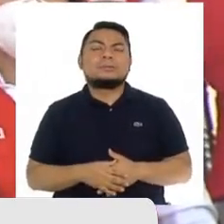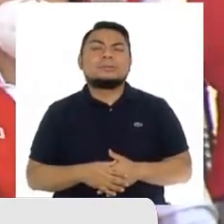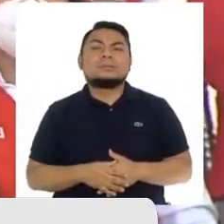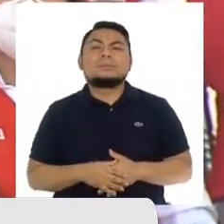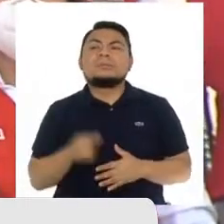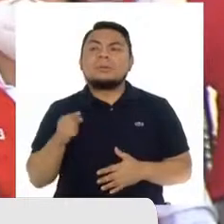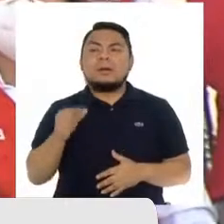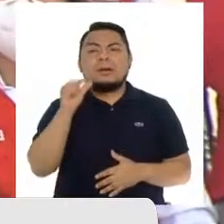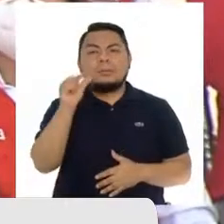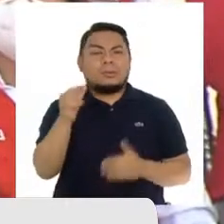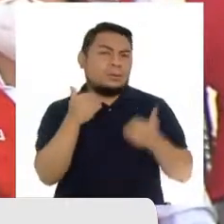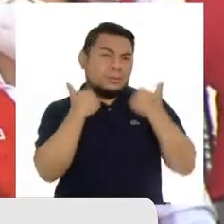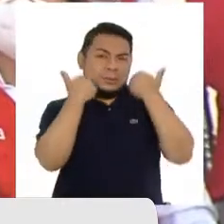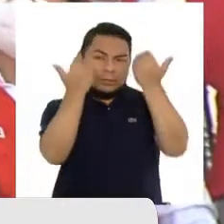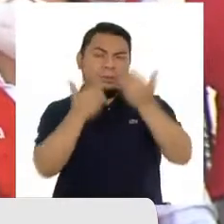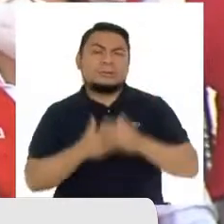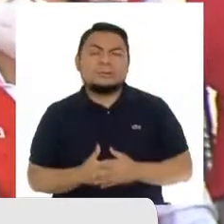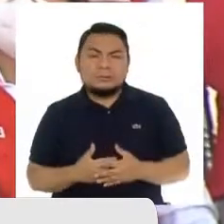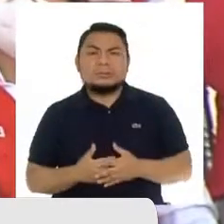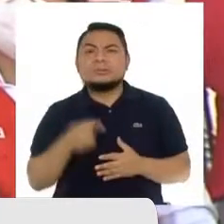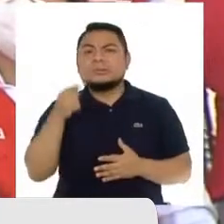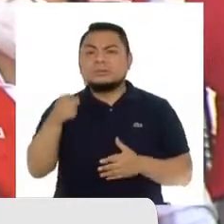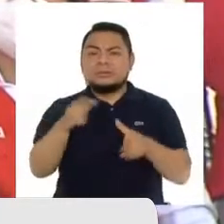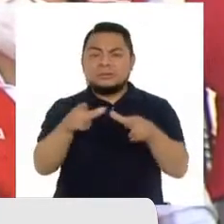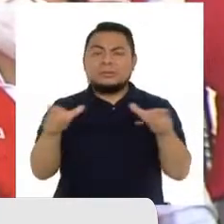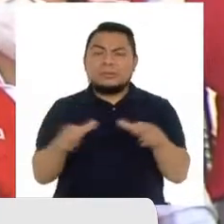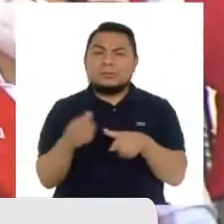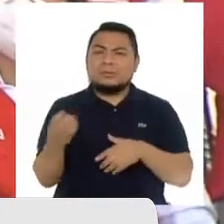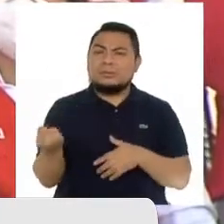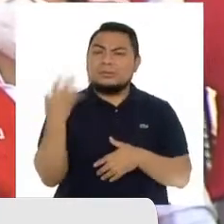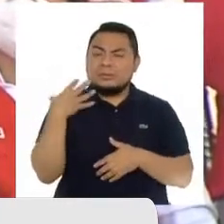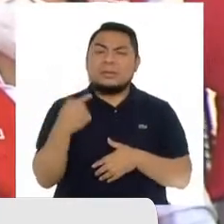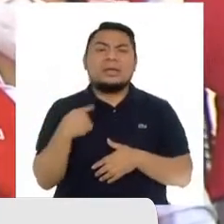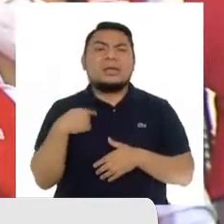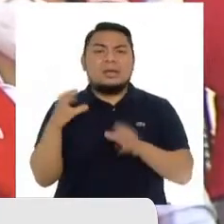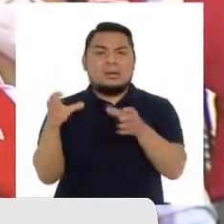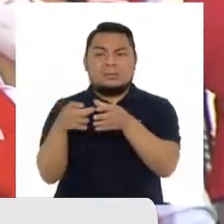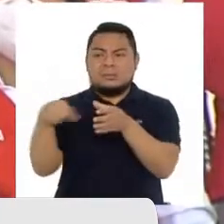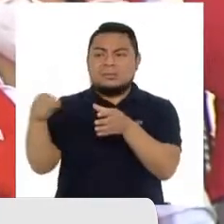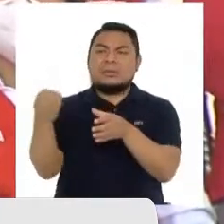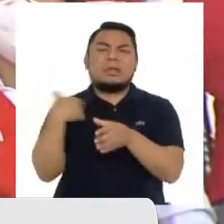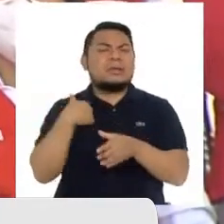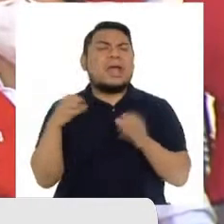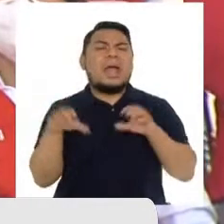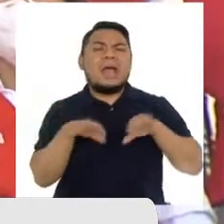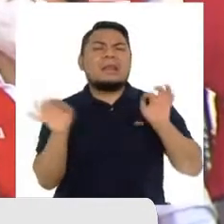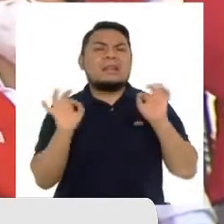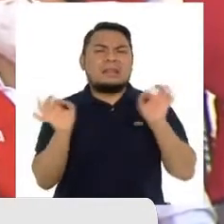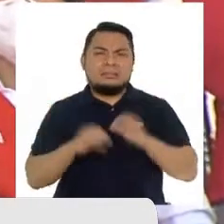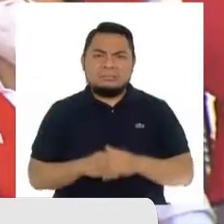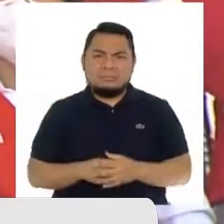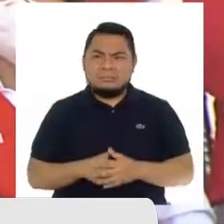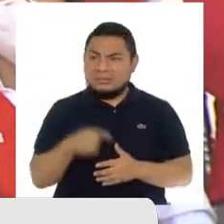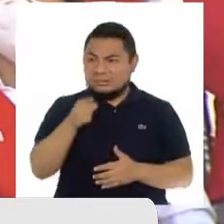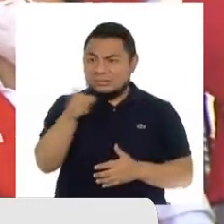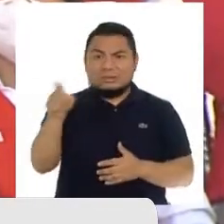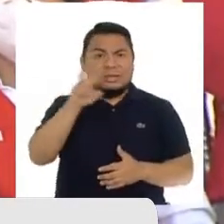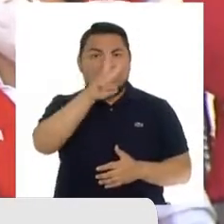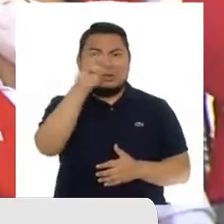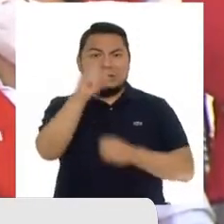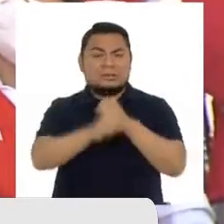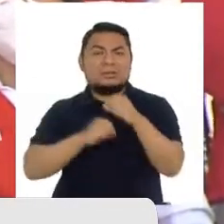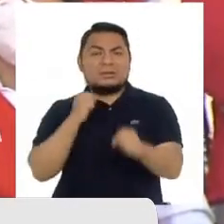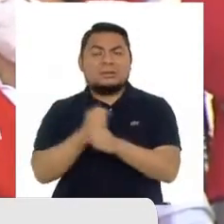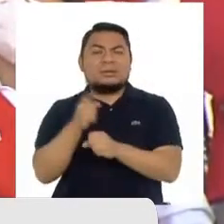con poca vergüenza un sector me dicen que no he hecho nada si ellos en 200 años se